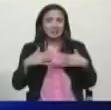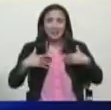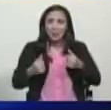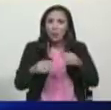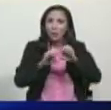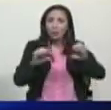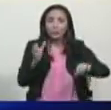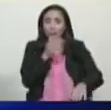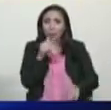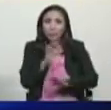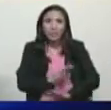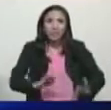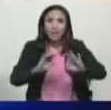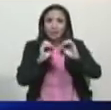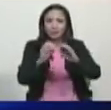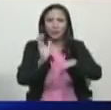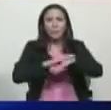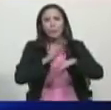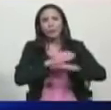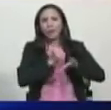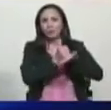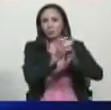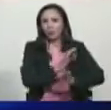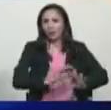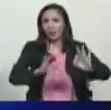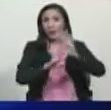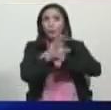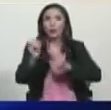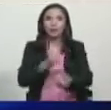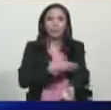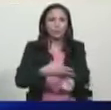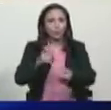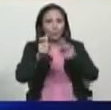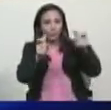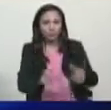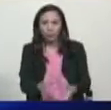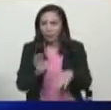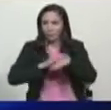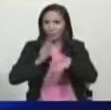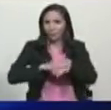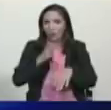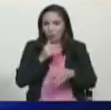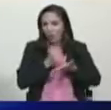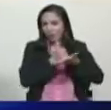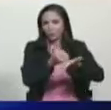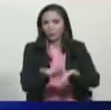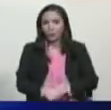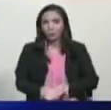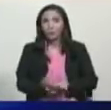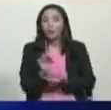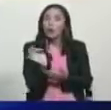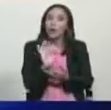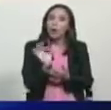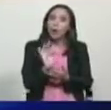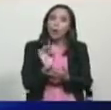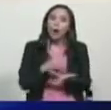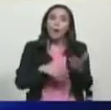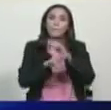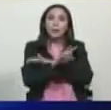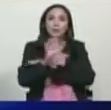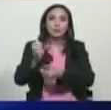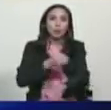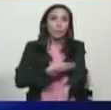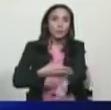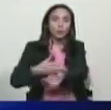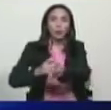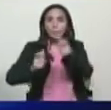tienen nada? ¿Por qué no sale a ayudar a esos 40 millones de pobres? ¿O por qué Donald Trump no ayuda a los 25 millones